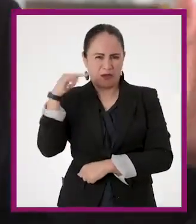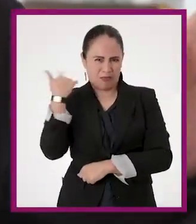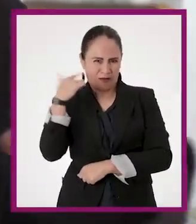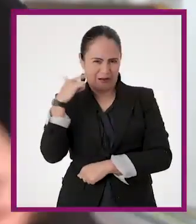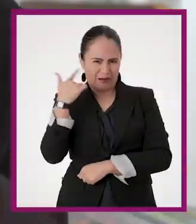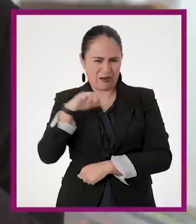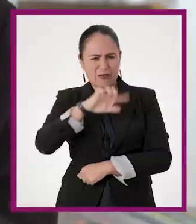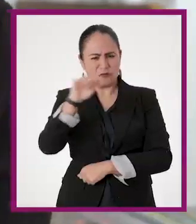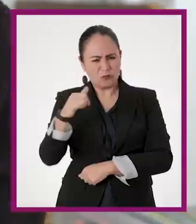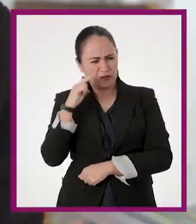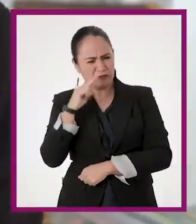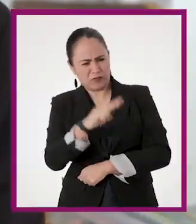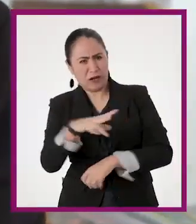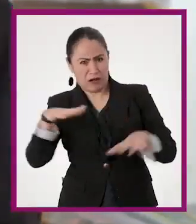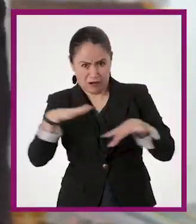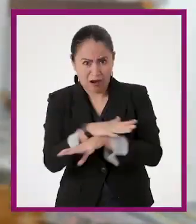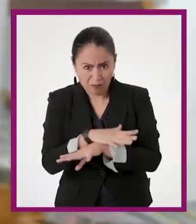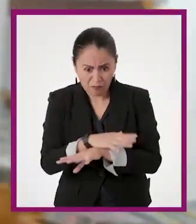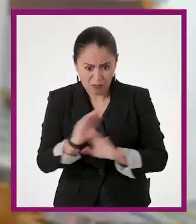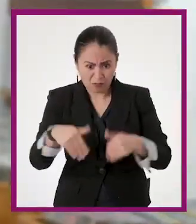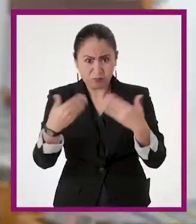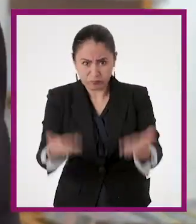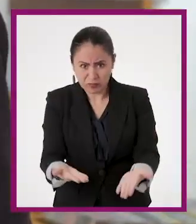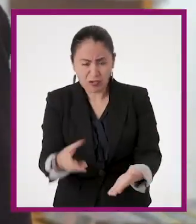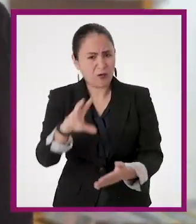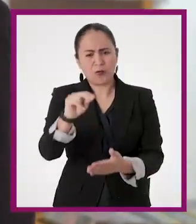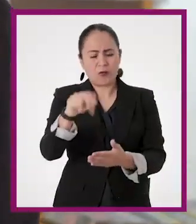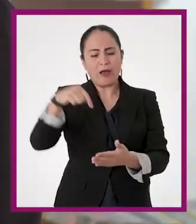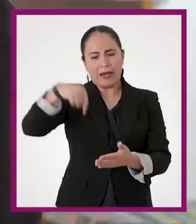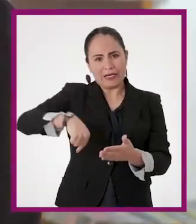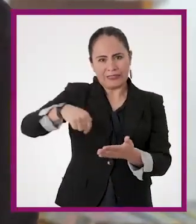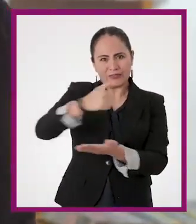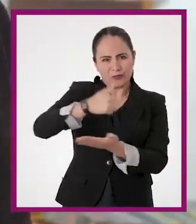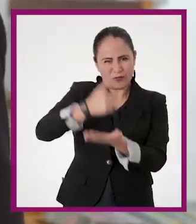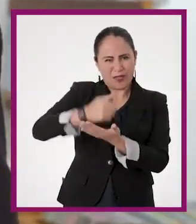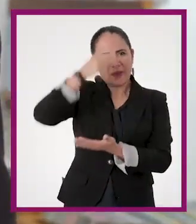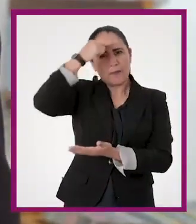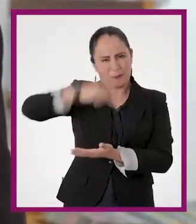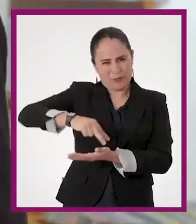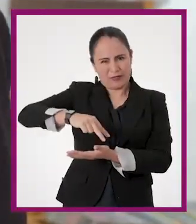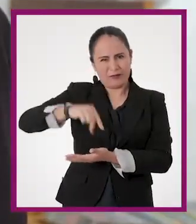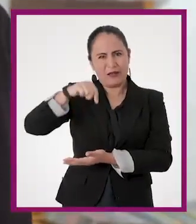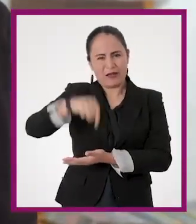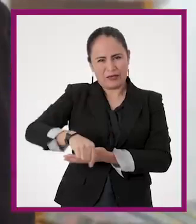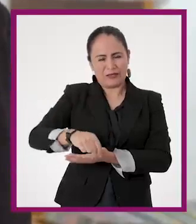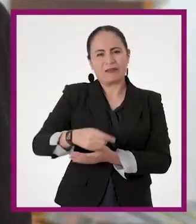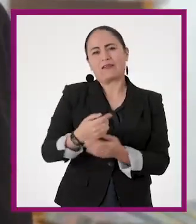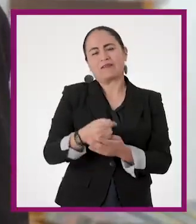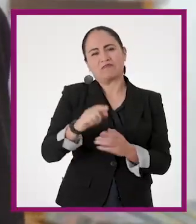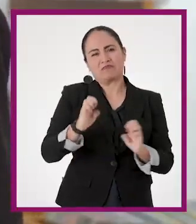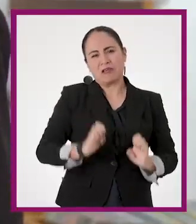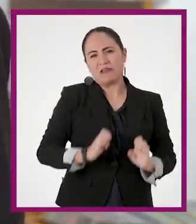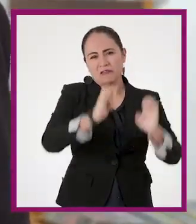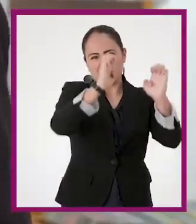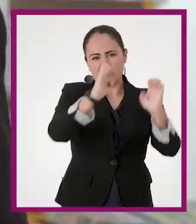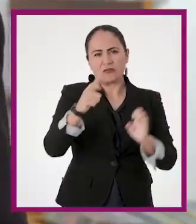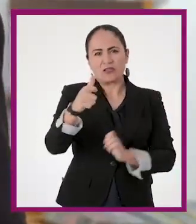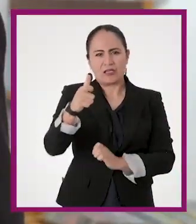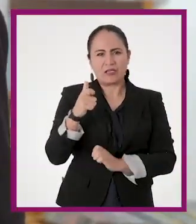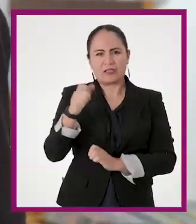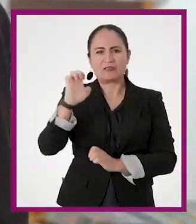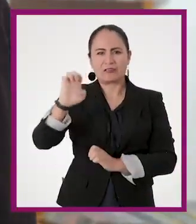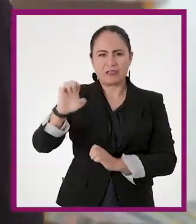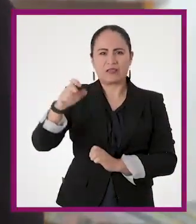de dicha ciudad se transformara todo, sino más bien llegaron a la Ciudad de México y ahí en los estudios de la XCW